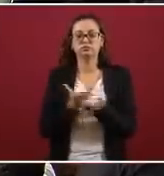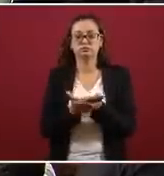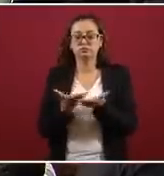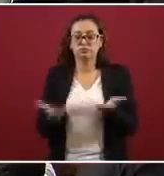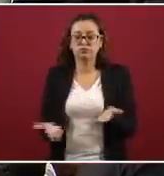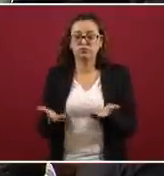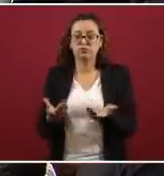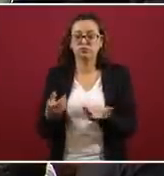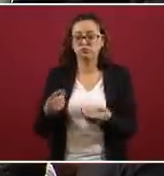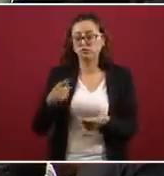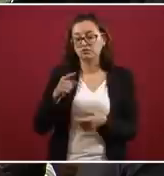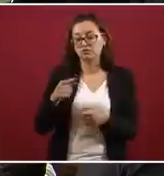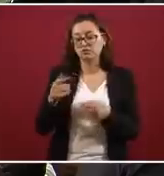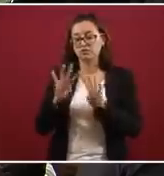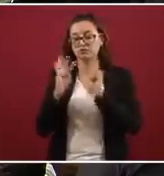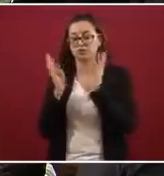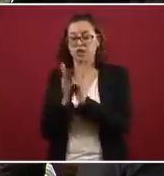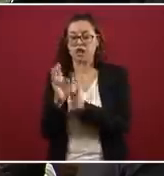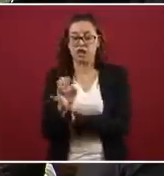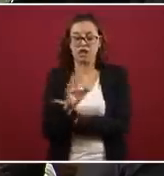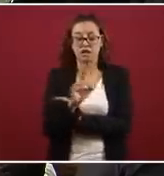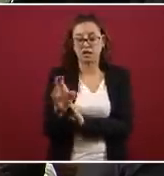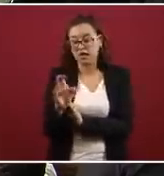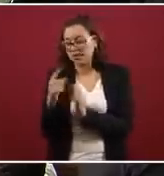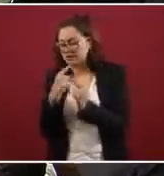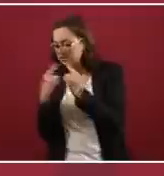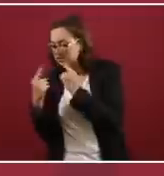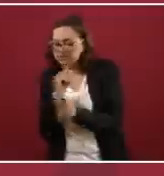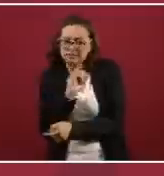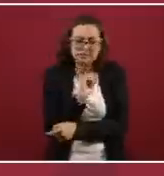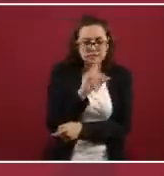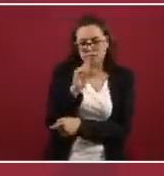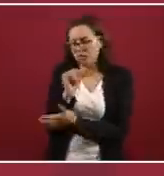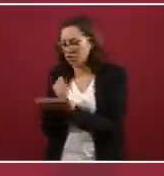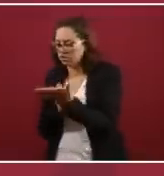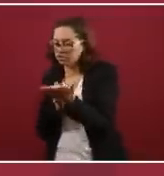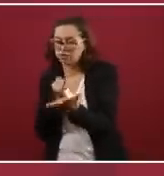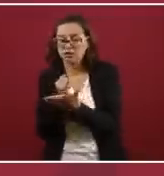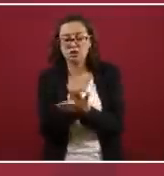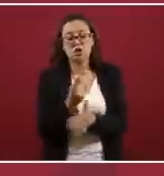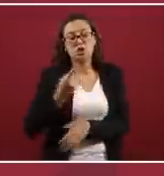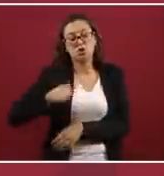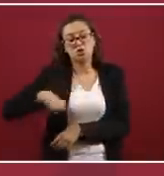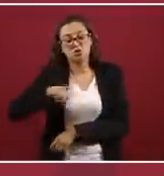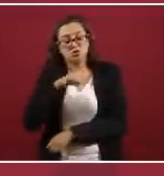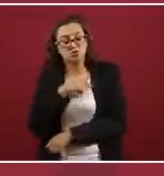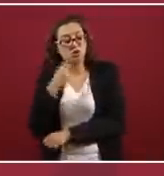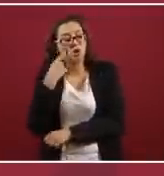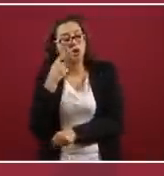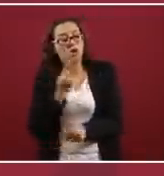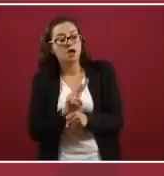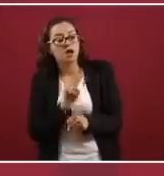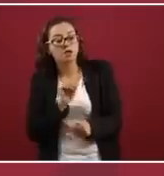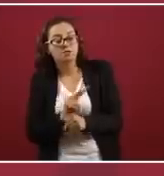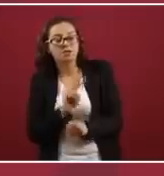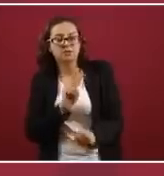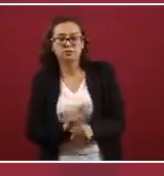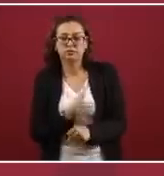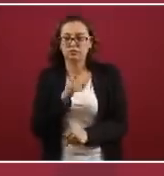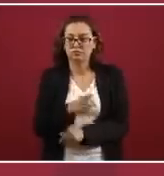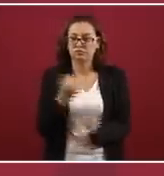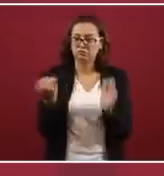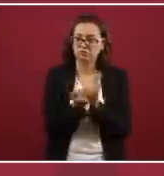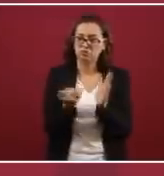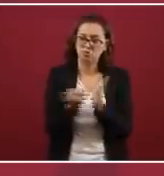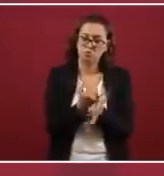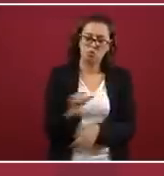determinando y estudiando la CRE, nosotros estaremos cuidando que no tenga un efecto inflacionario, que no tenga un